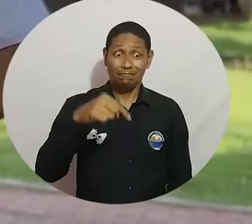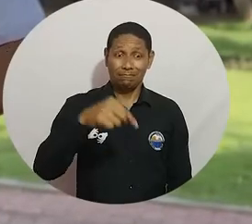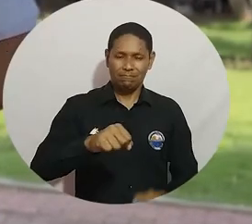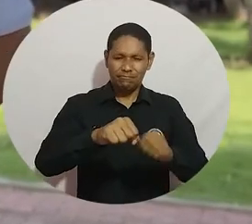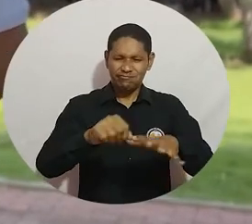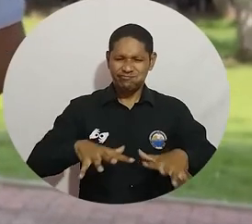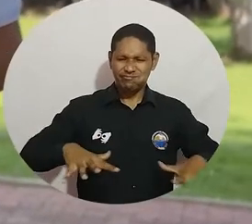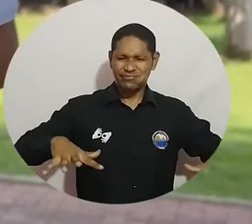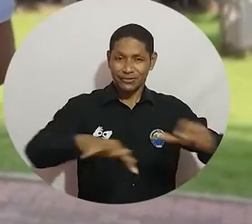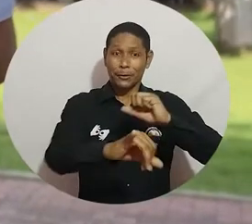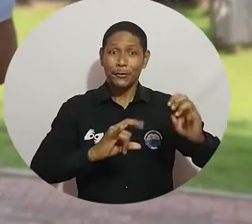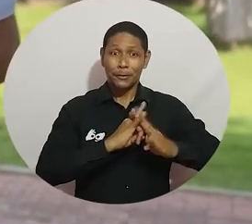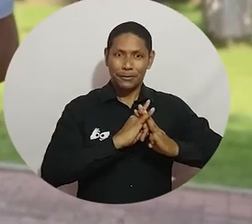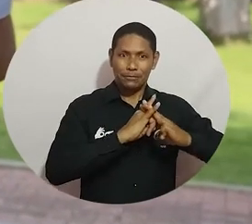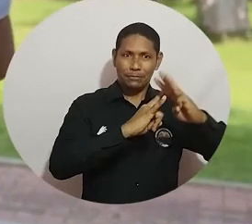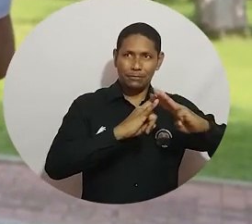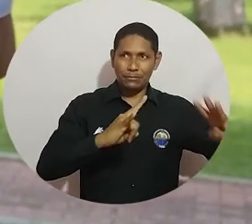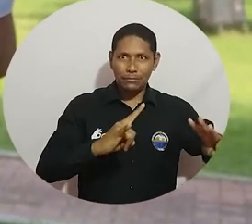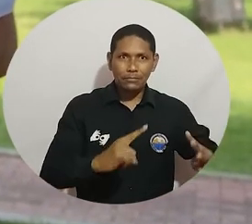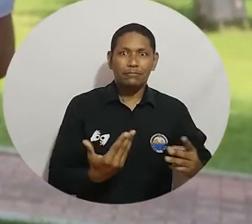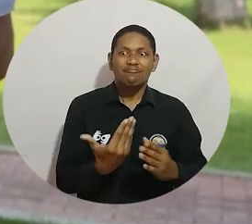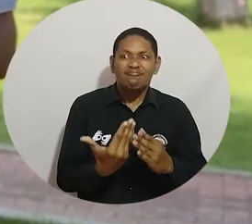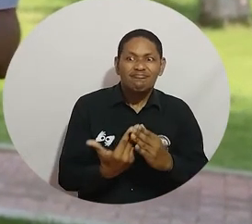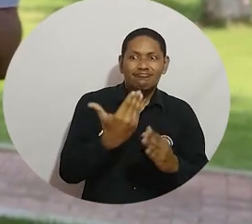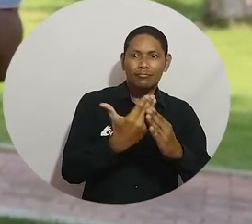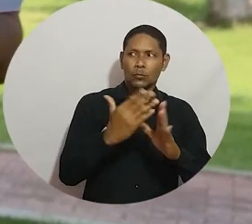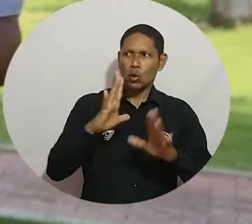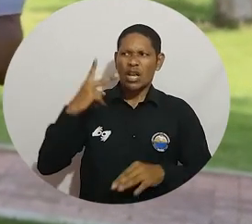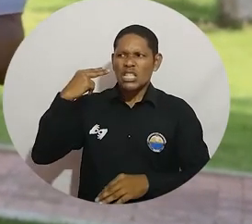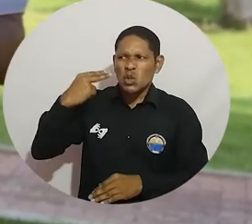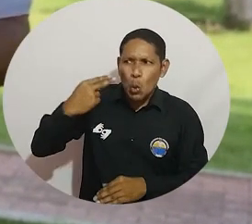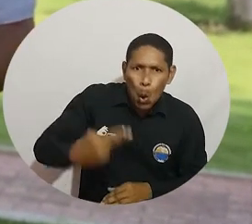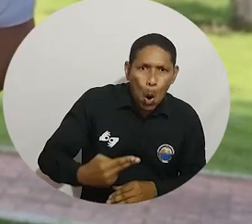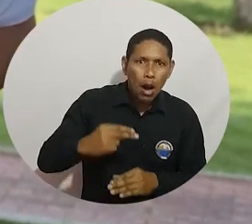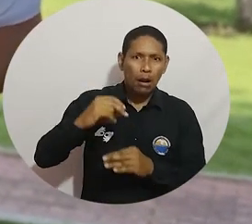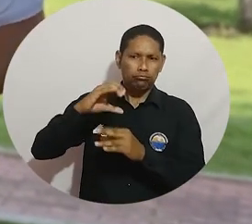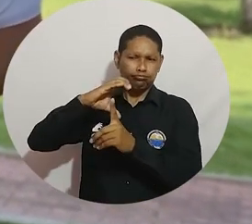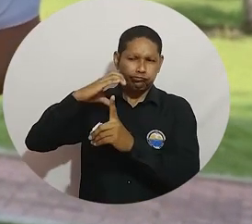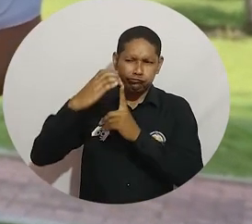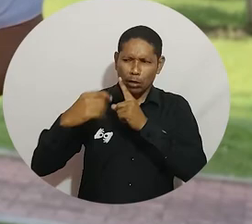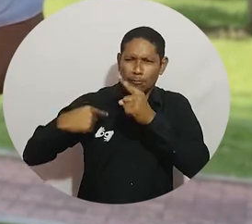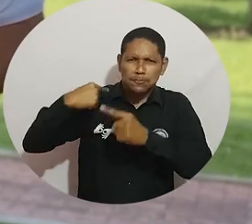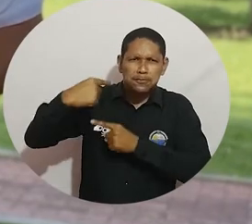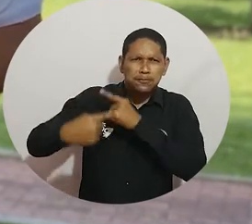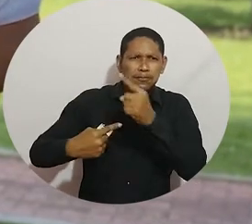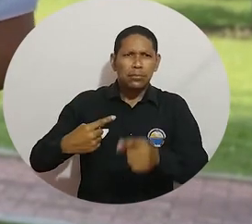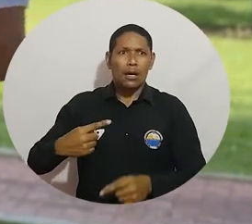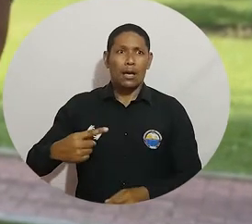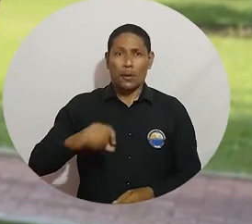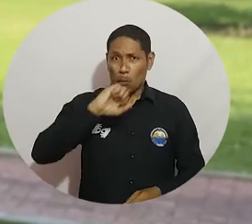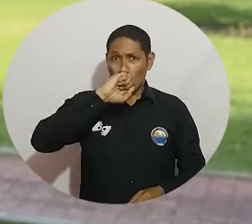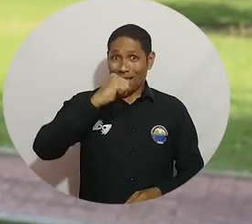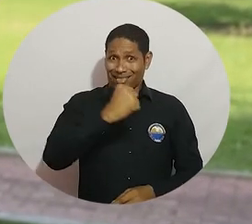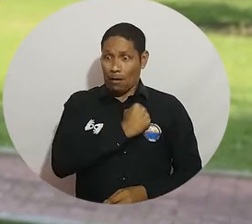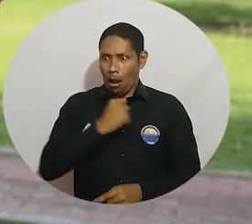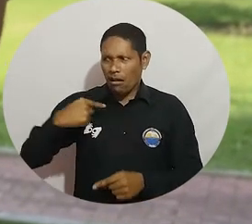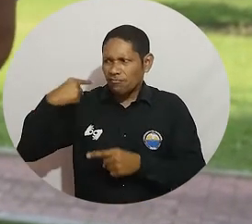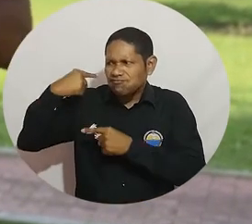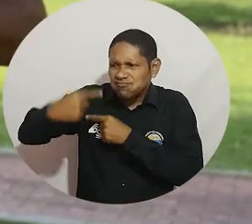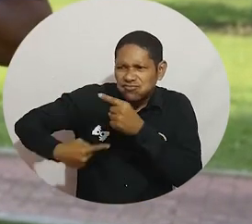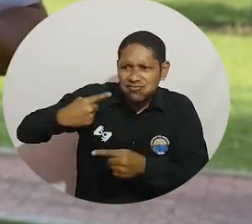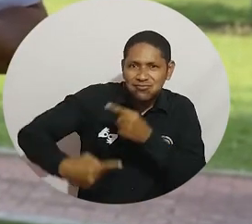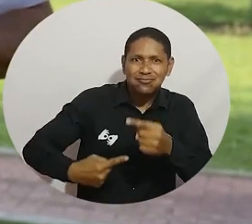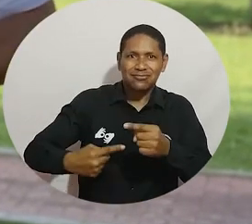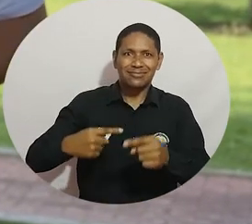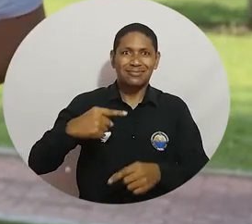En el campus principal de la Universidad del Magdalena tienen lugar las Jornadas de Historia y Patrimonio, un espacio donde confluyen la